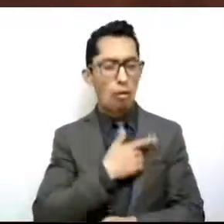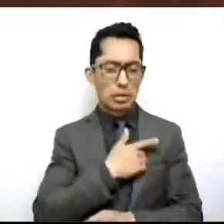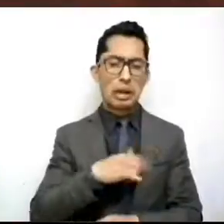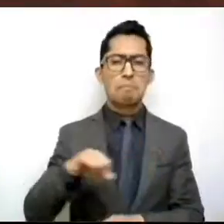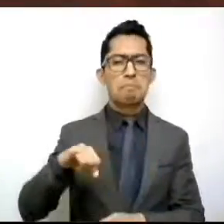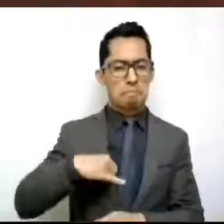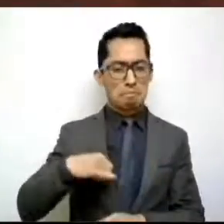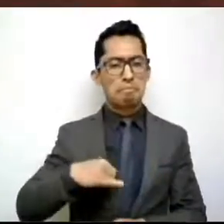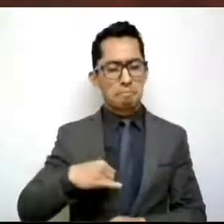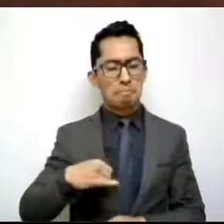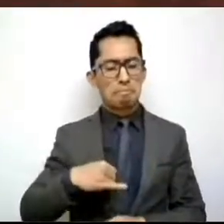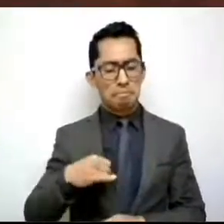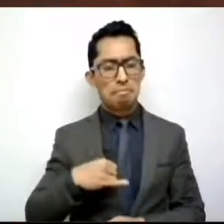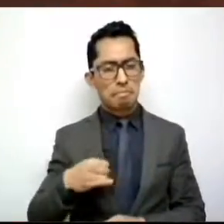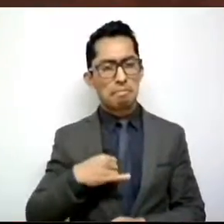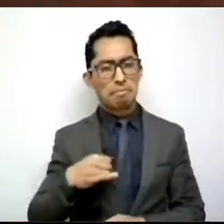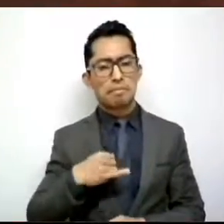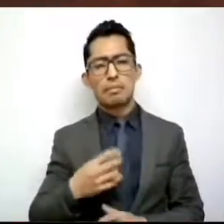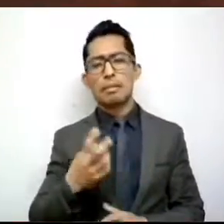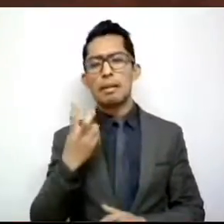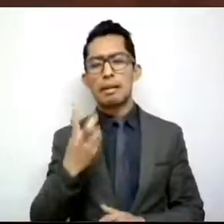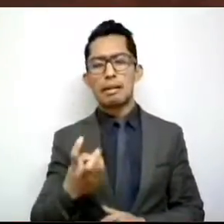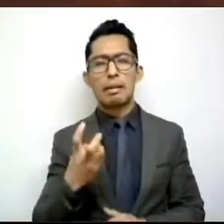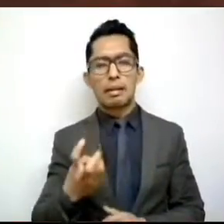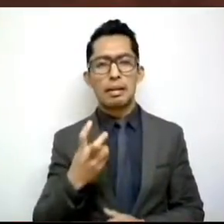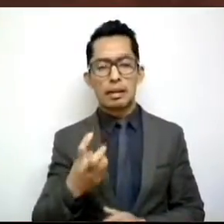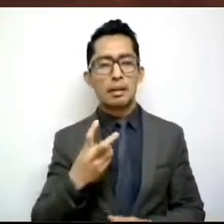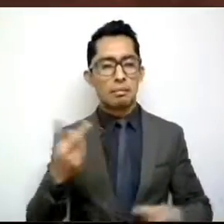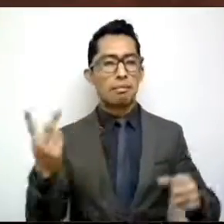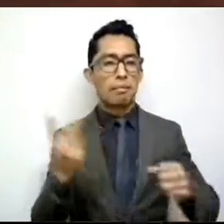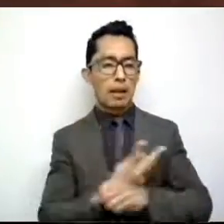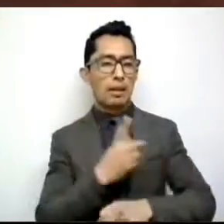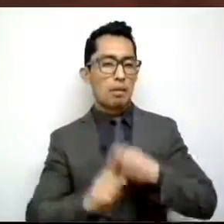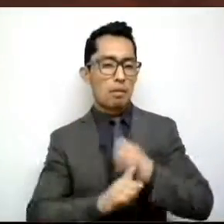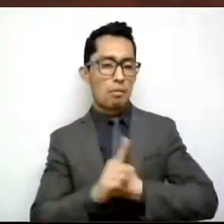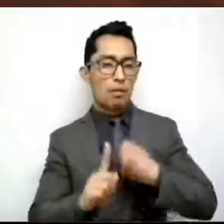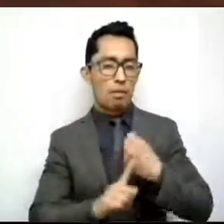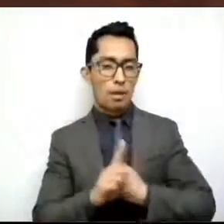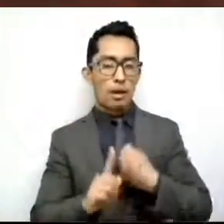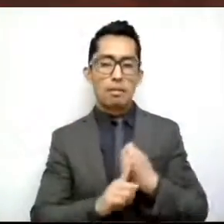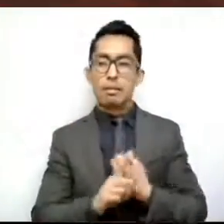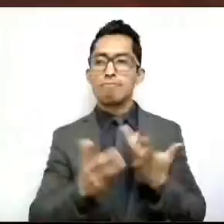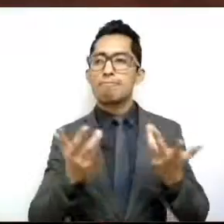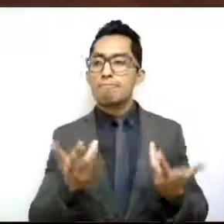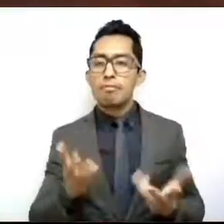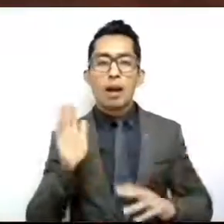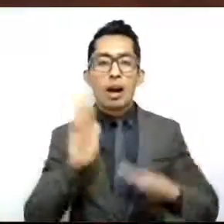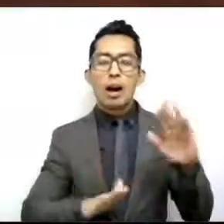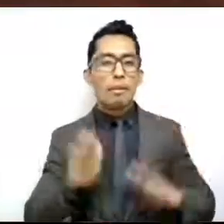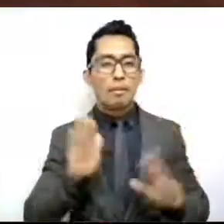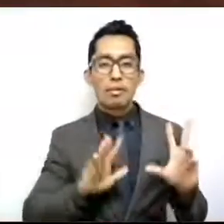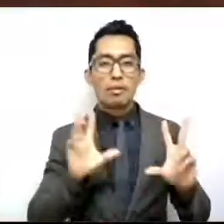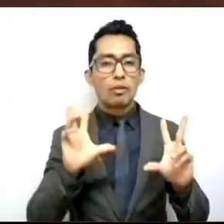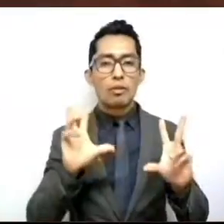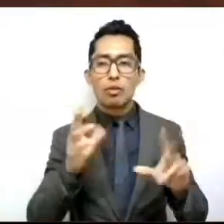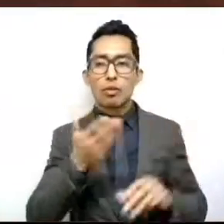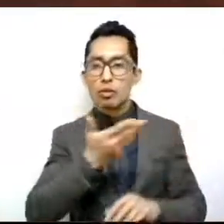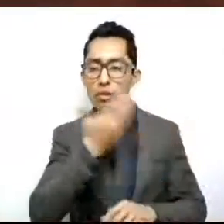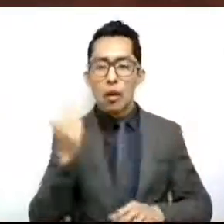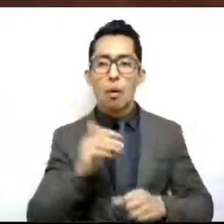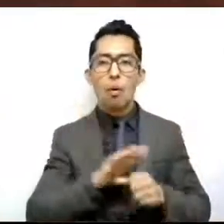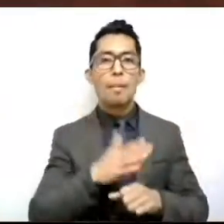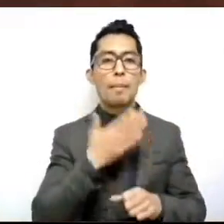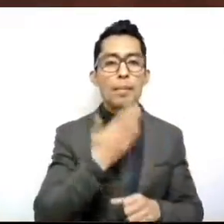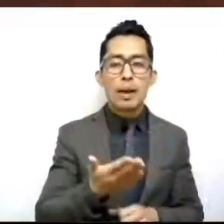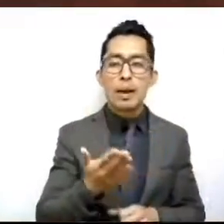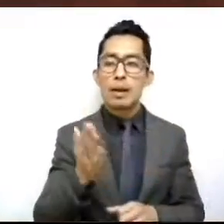este tipo de situaciones donde no se sabe claramente qué es lo correcto y qué